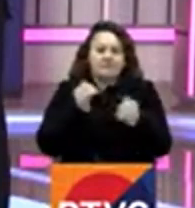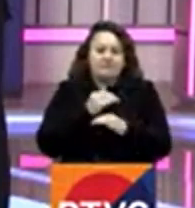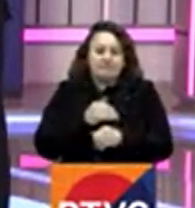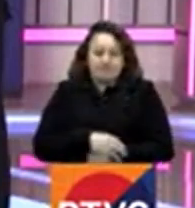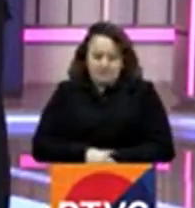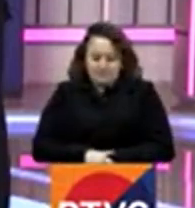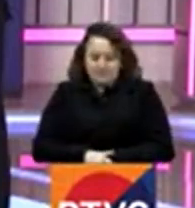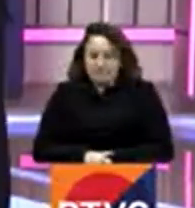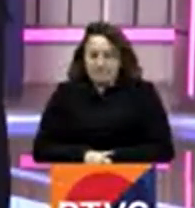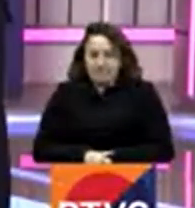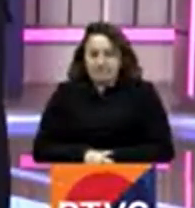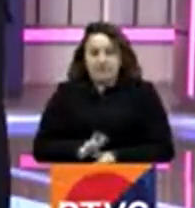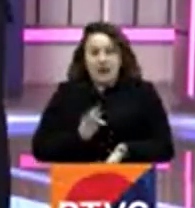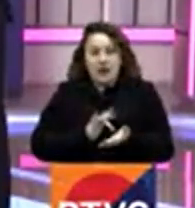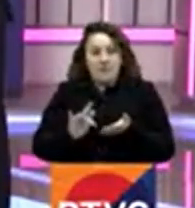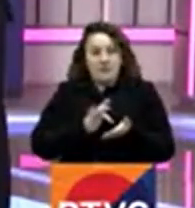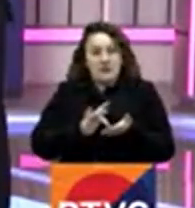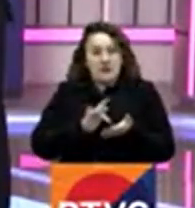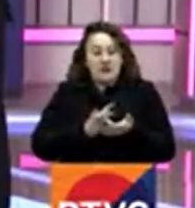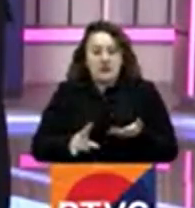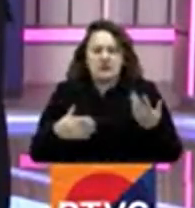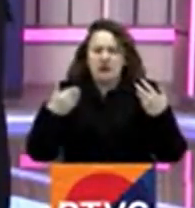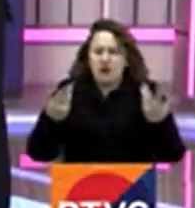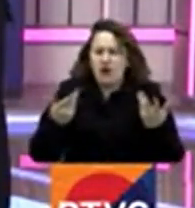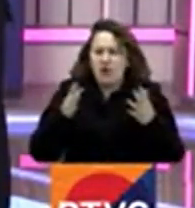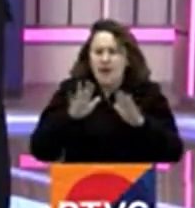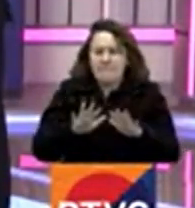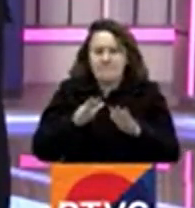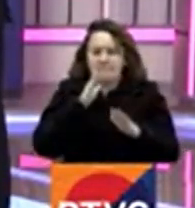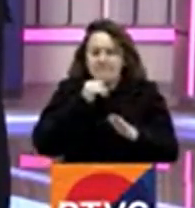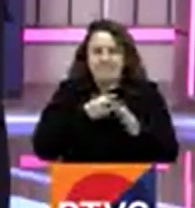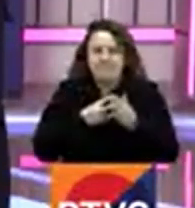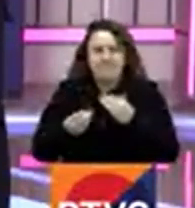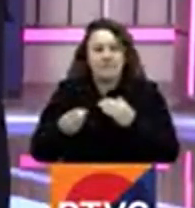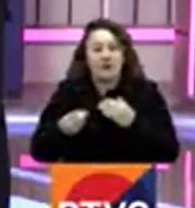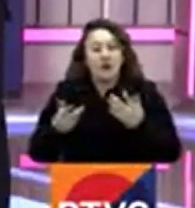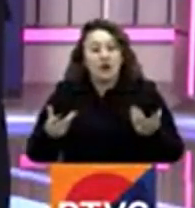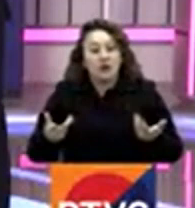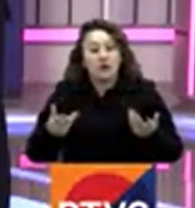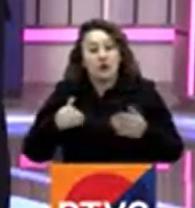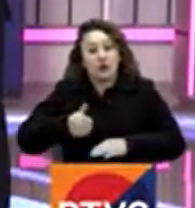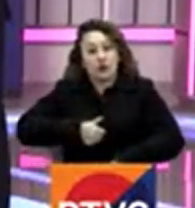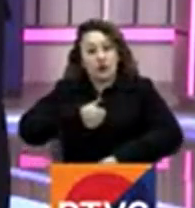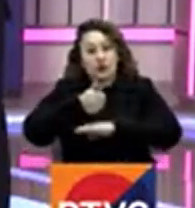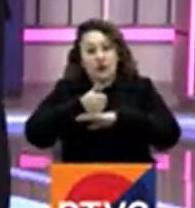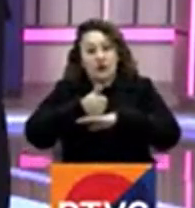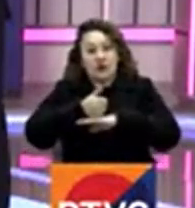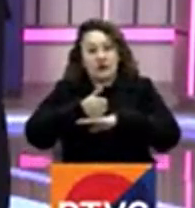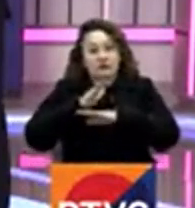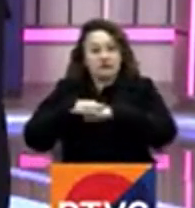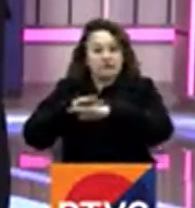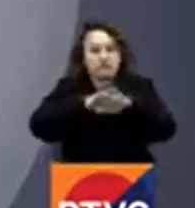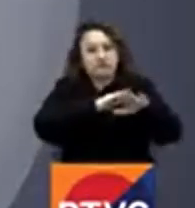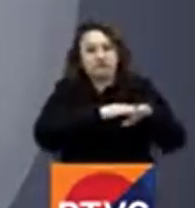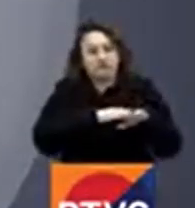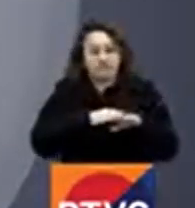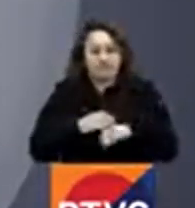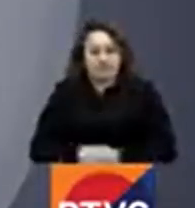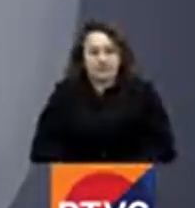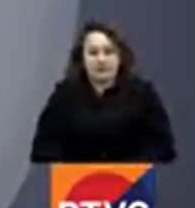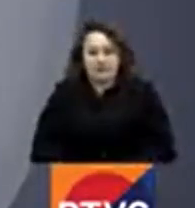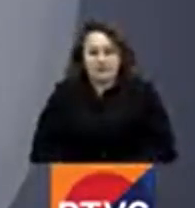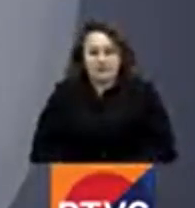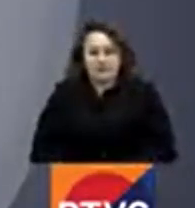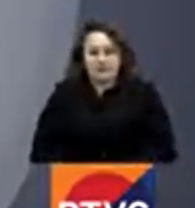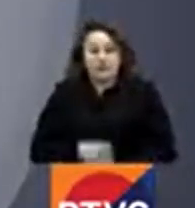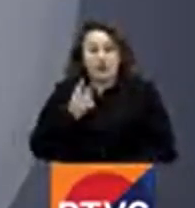Para atender la emergencia y que la vía sea desbloqueada en el menor tiempo posible, las autoridades del departamento anunciaron medidas. Al menos